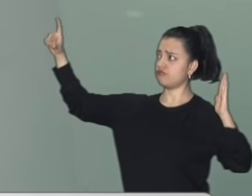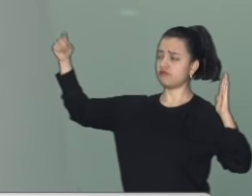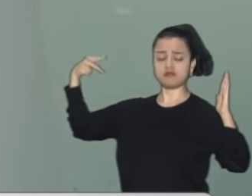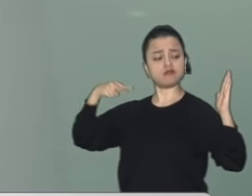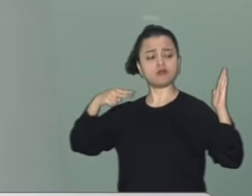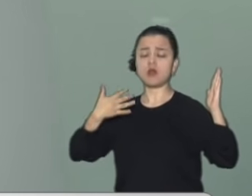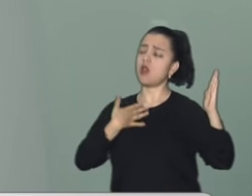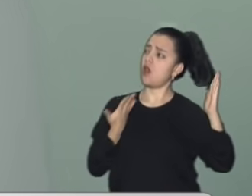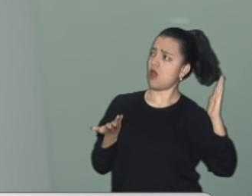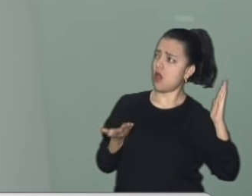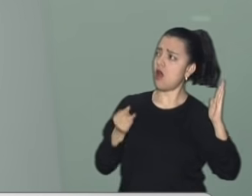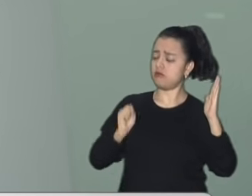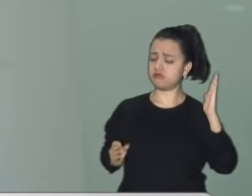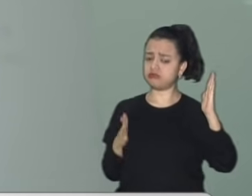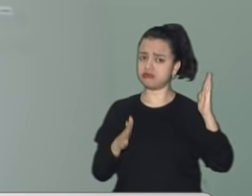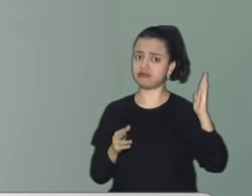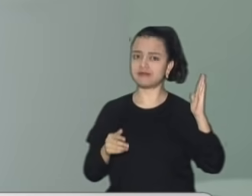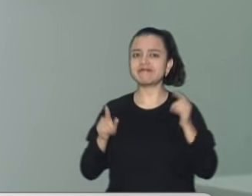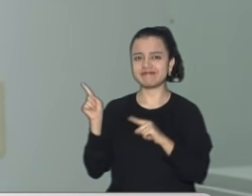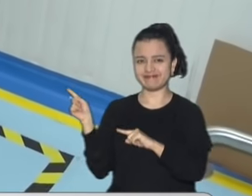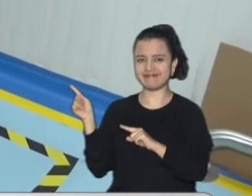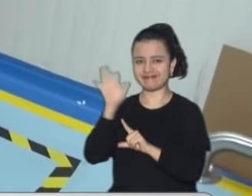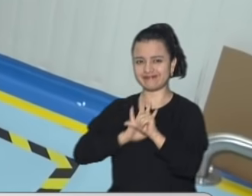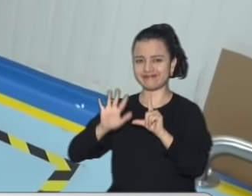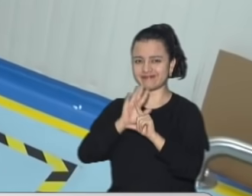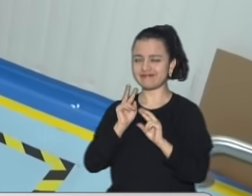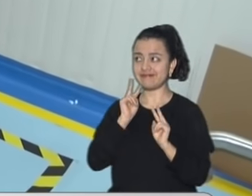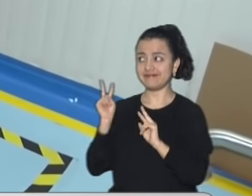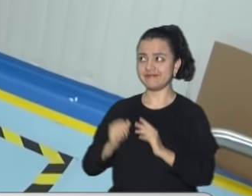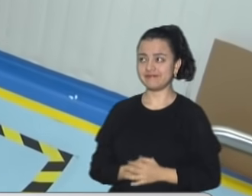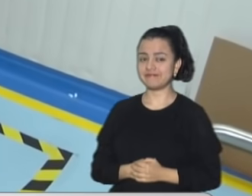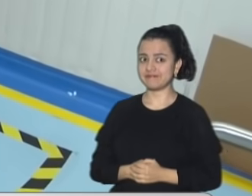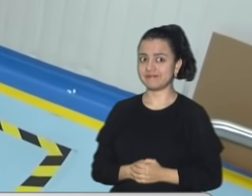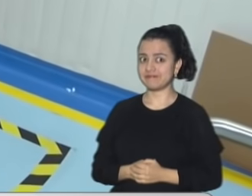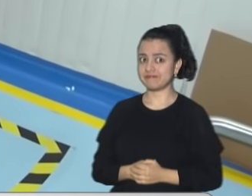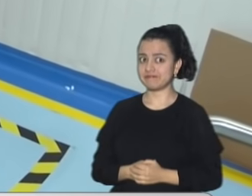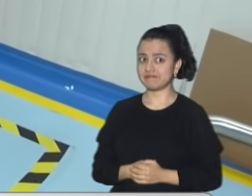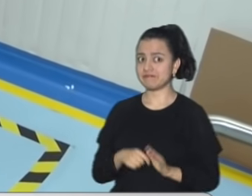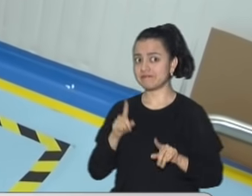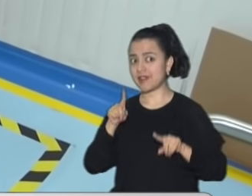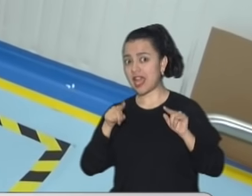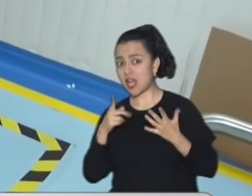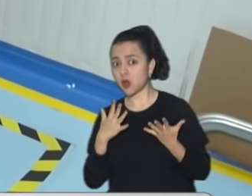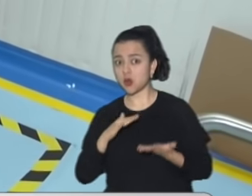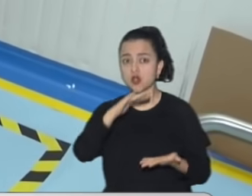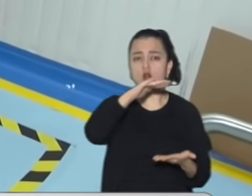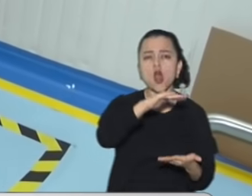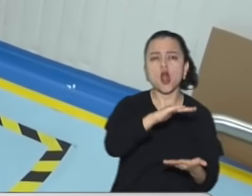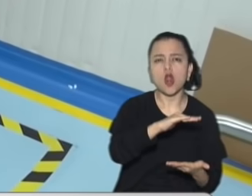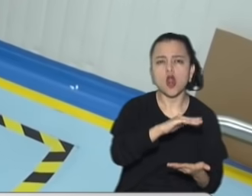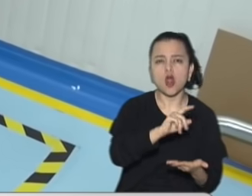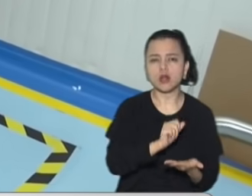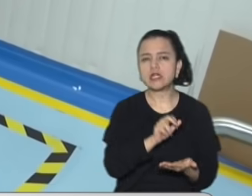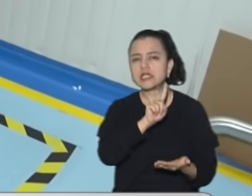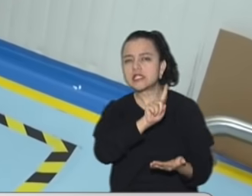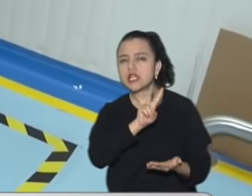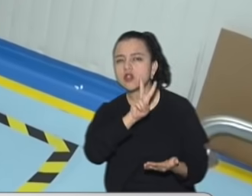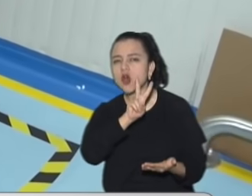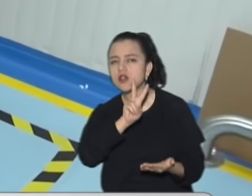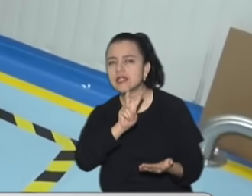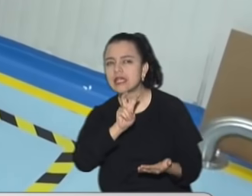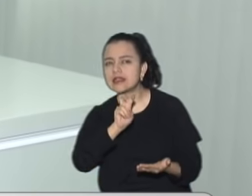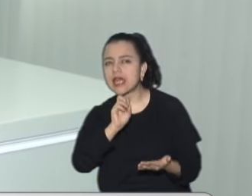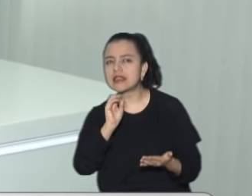estos ultracongeladores. Son las imágenes que ustedes están viendo en pantalla. Son algunos con capacidad de cerca de 170 mil